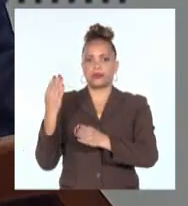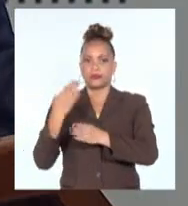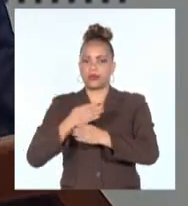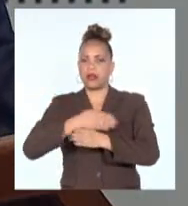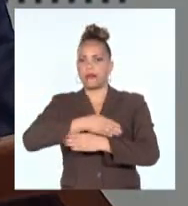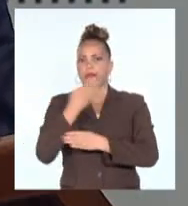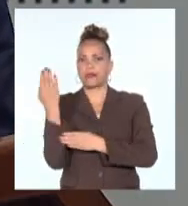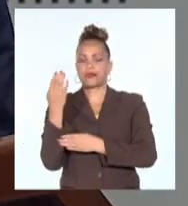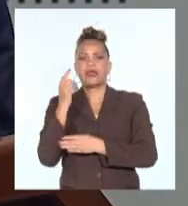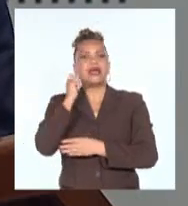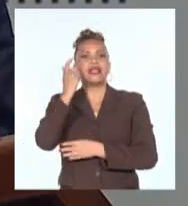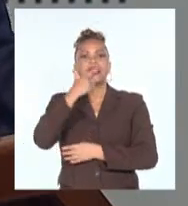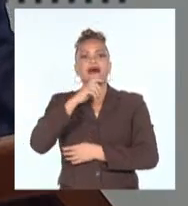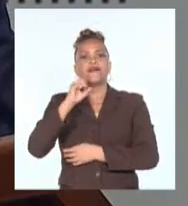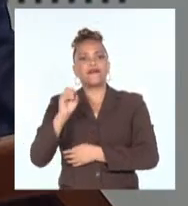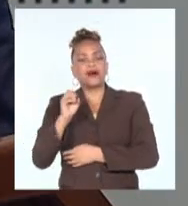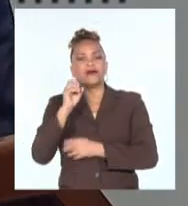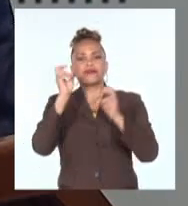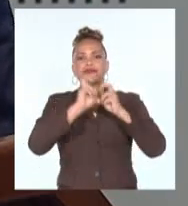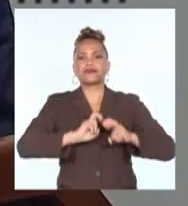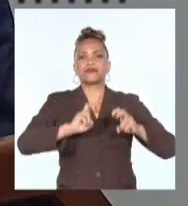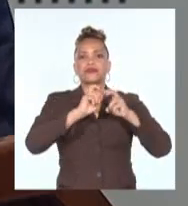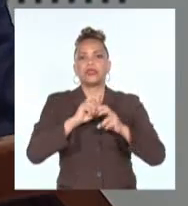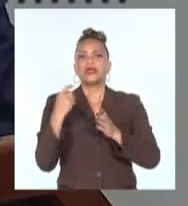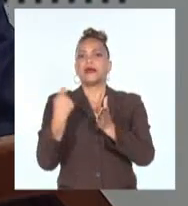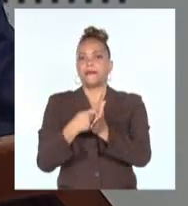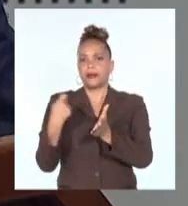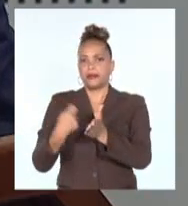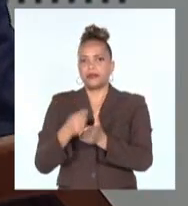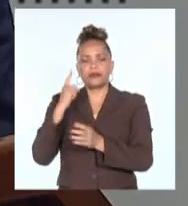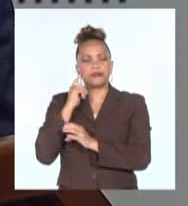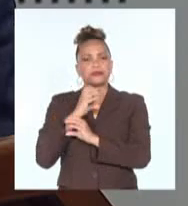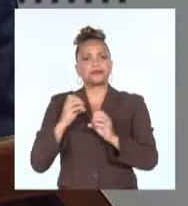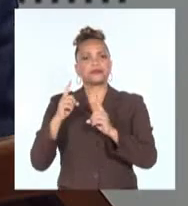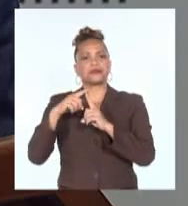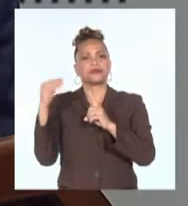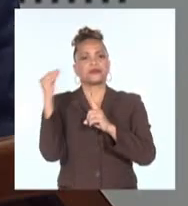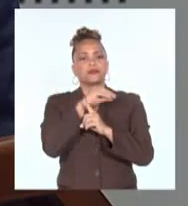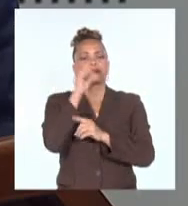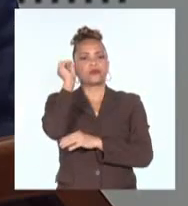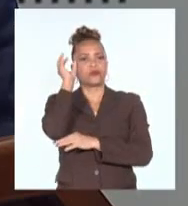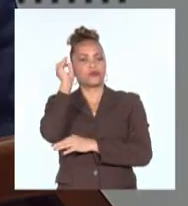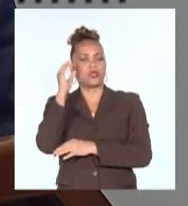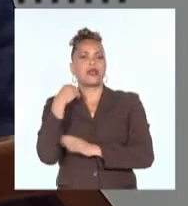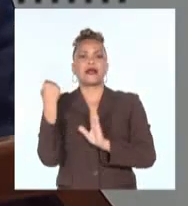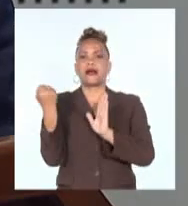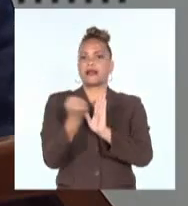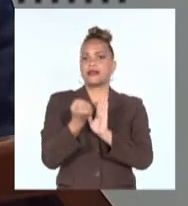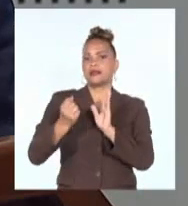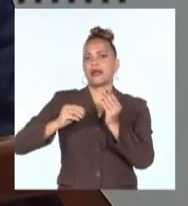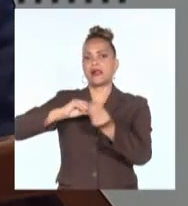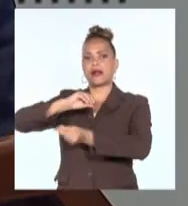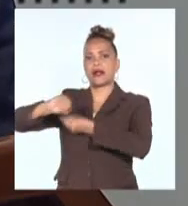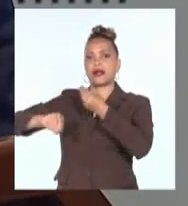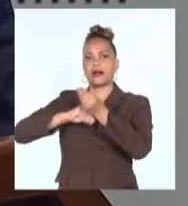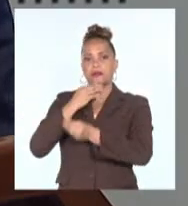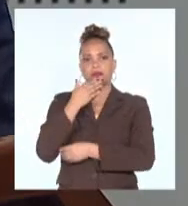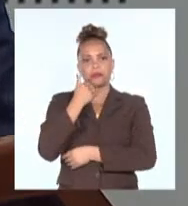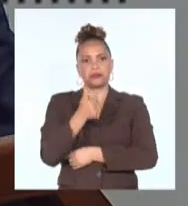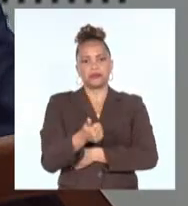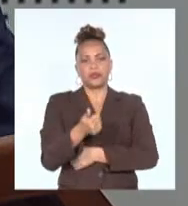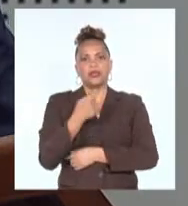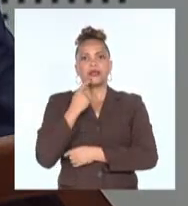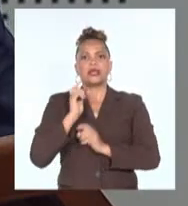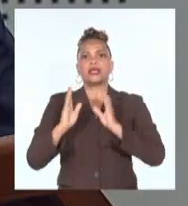está realizando inversiones realmente considerables en ciencia, tecnología e innovación para garantizar transformaciones efectivas en los